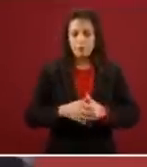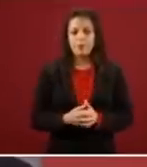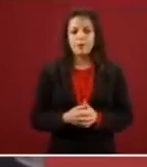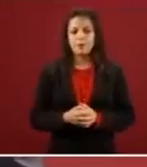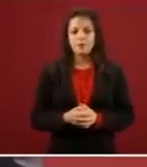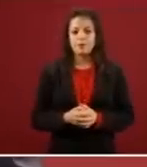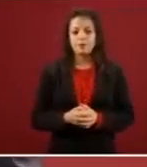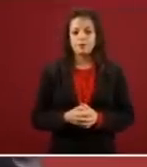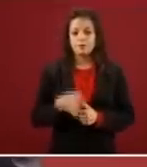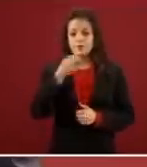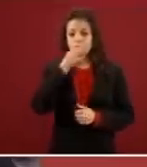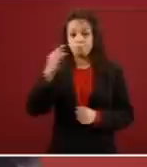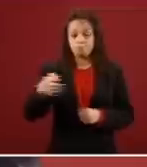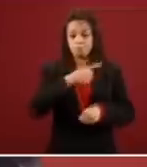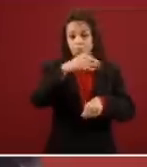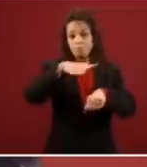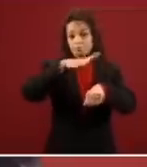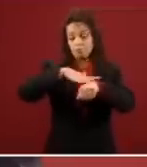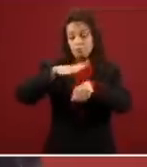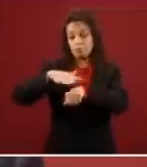llamado para que